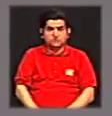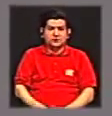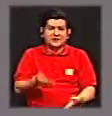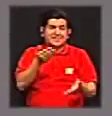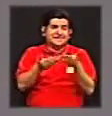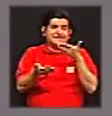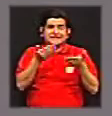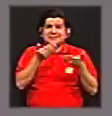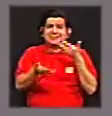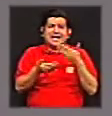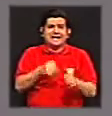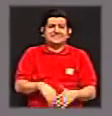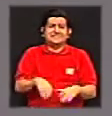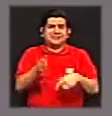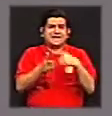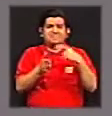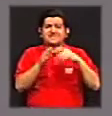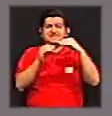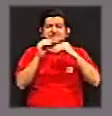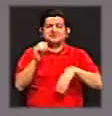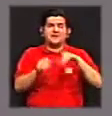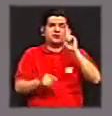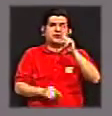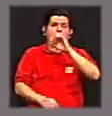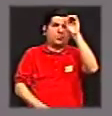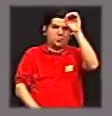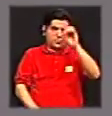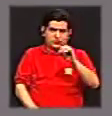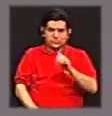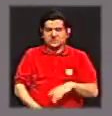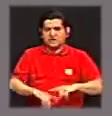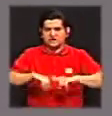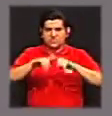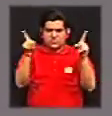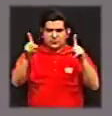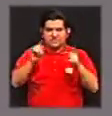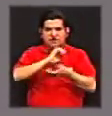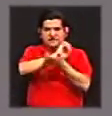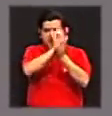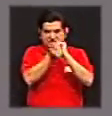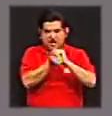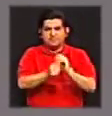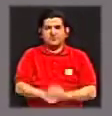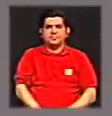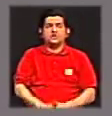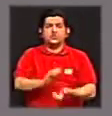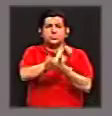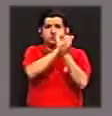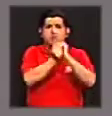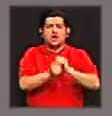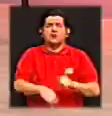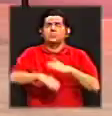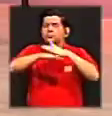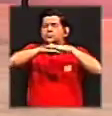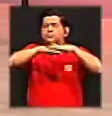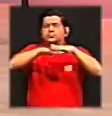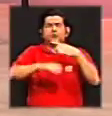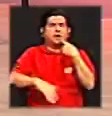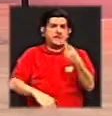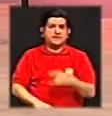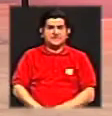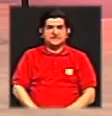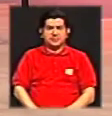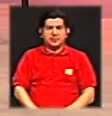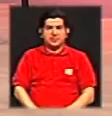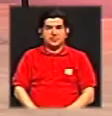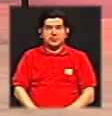casi, incluso a veces menos de un punto porcentual diferencia el cambio. Son cambios bastante ligeros, como le digo, cuando decimos cambios,